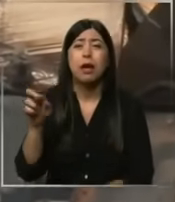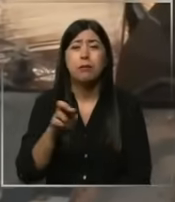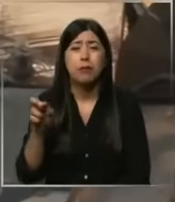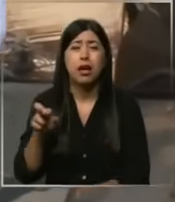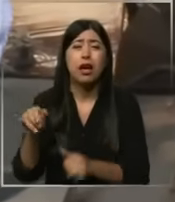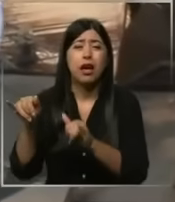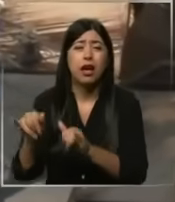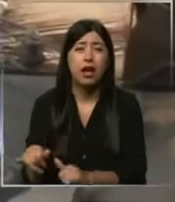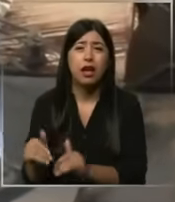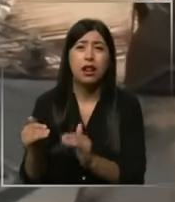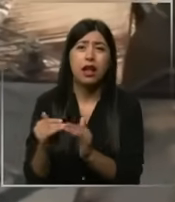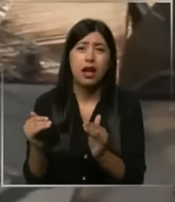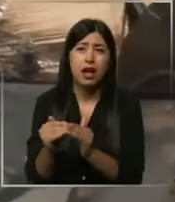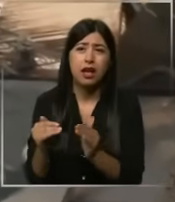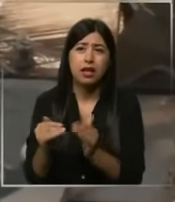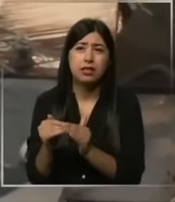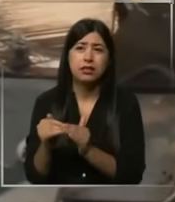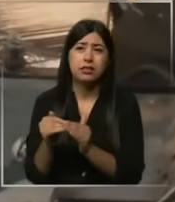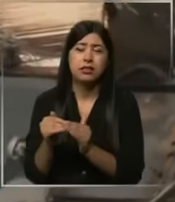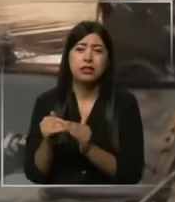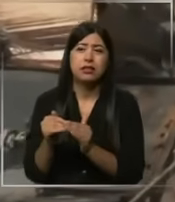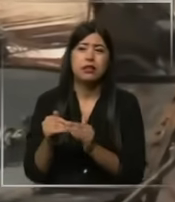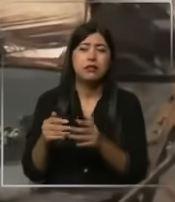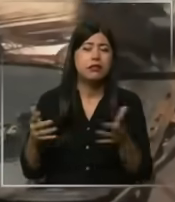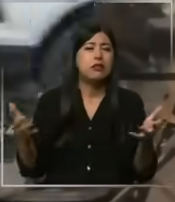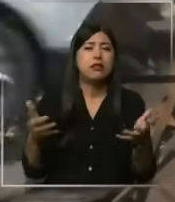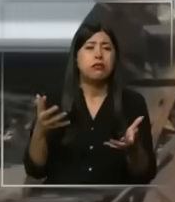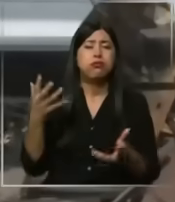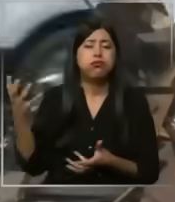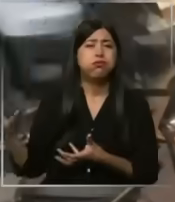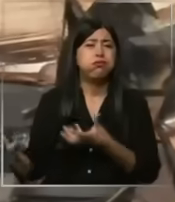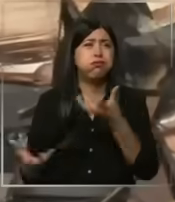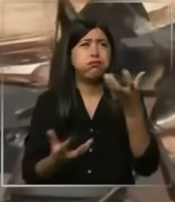hasta el último aquí en nuestra casa. Eran como bolas de